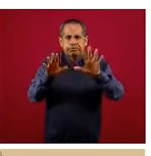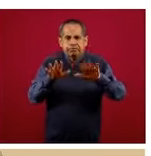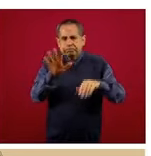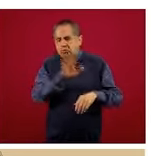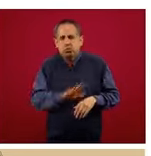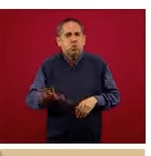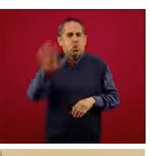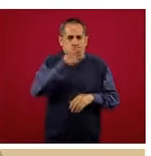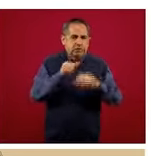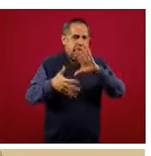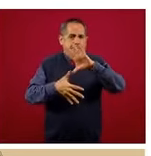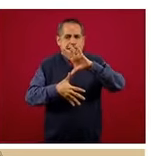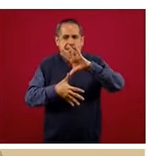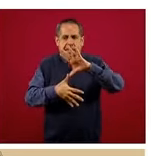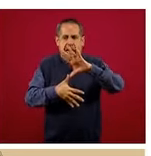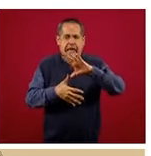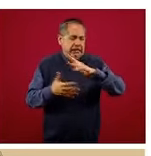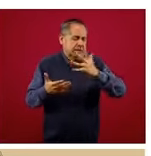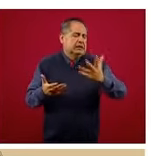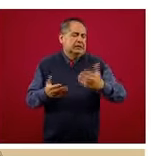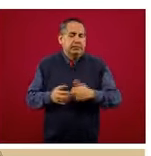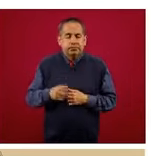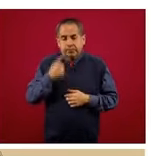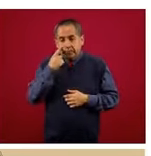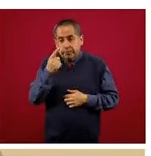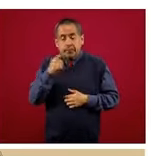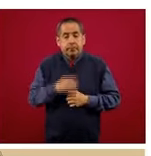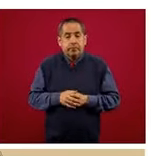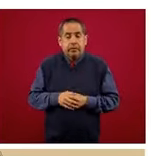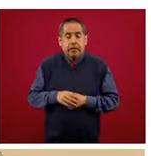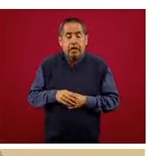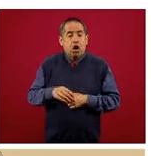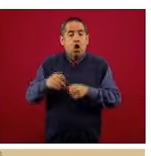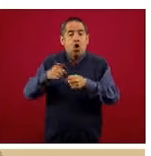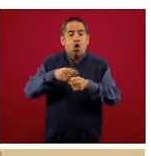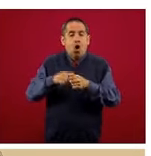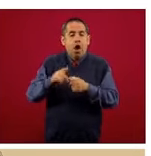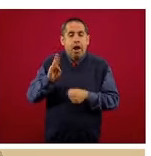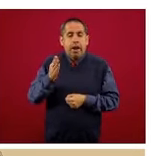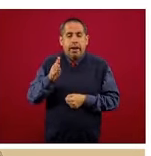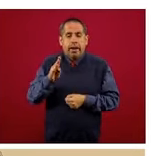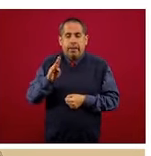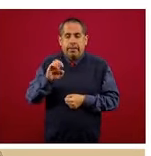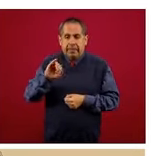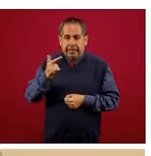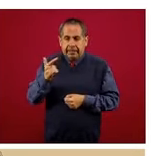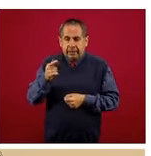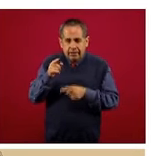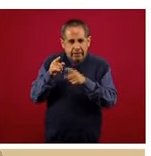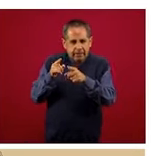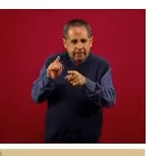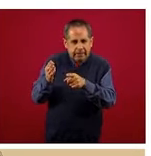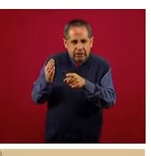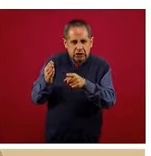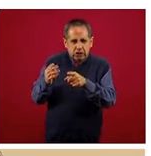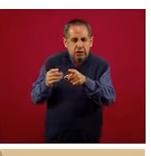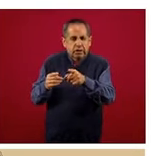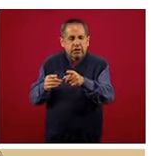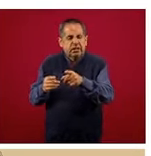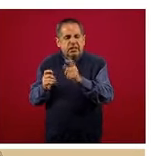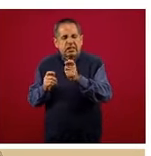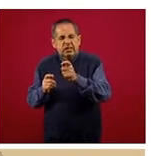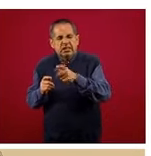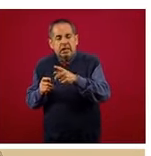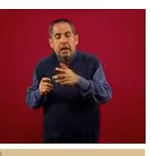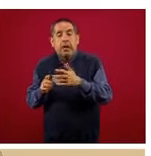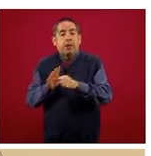las Américas. Vamos a encontrar en color beige, que es el color más claro que está al fondo,